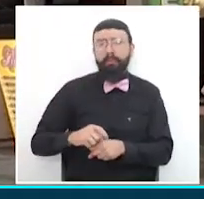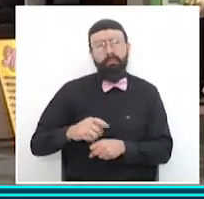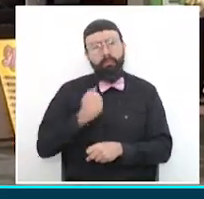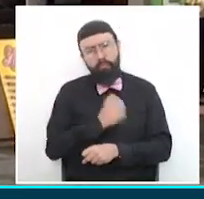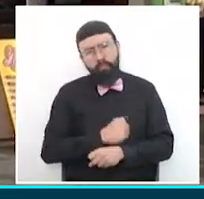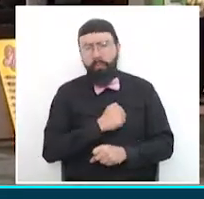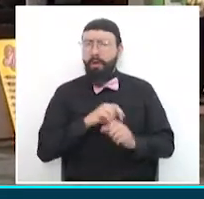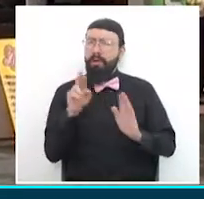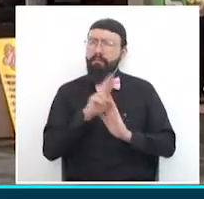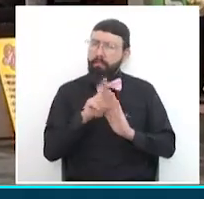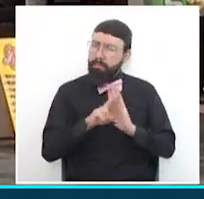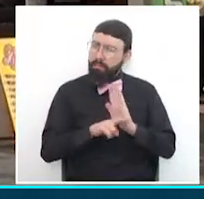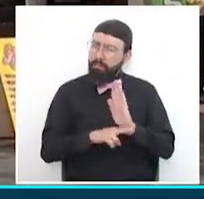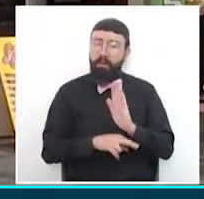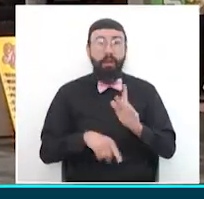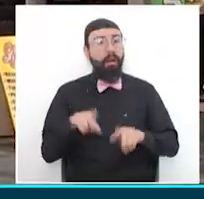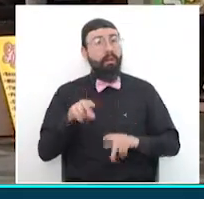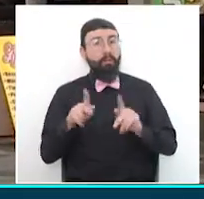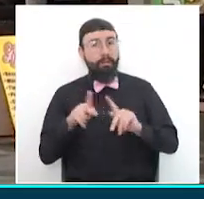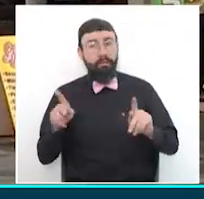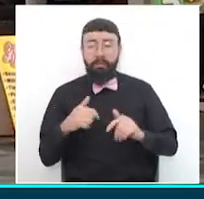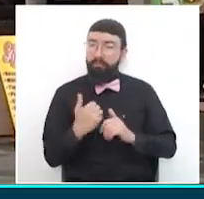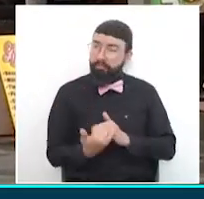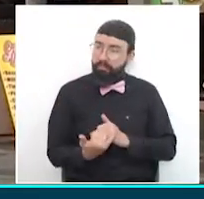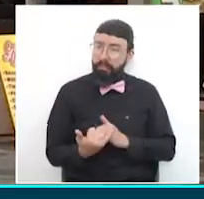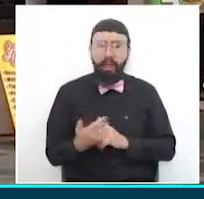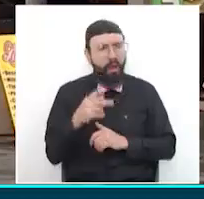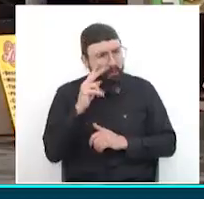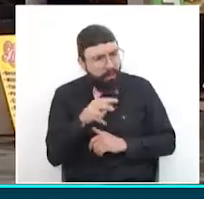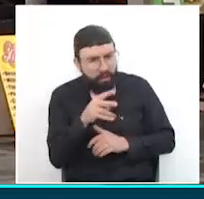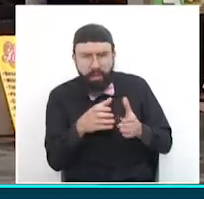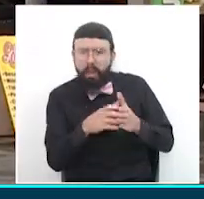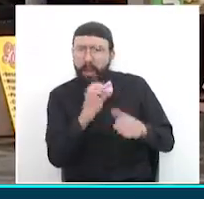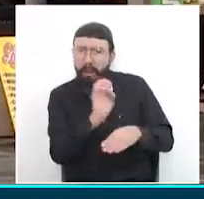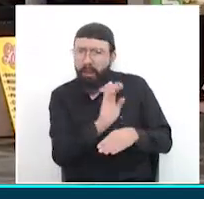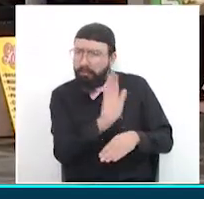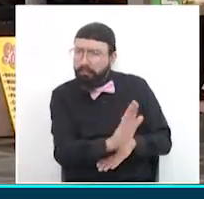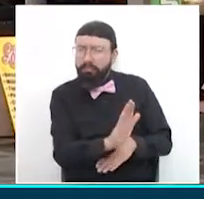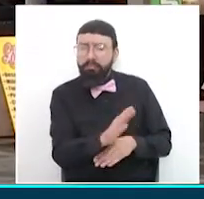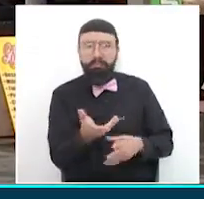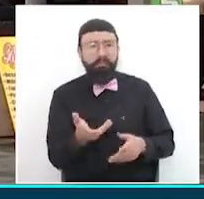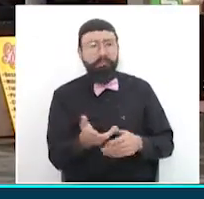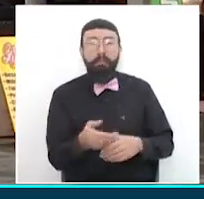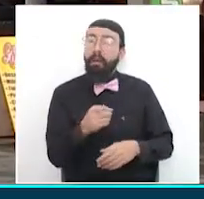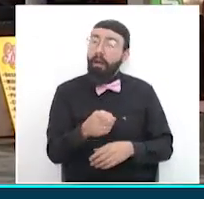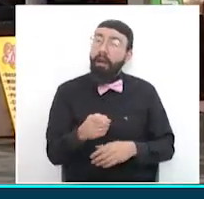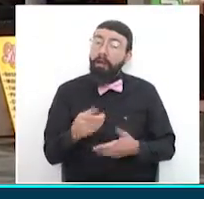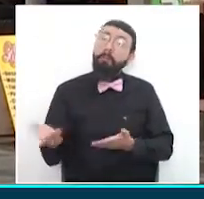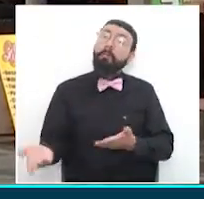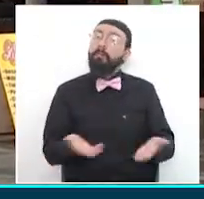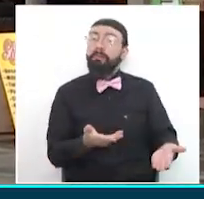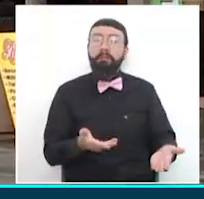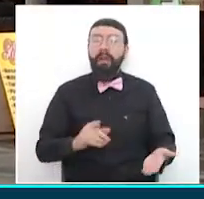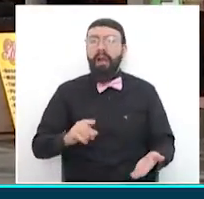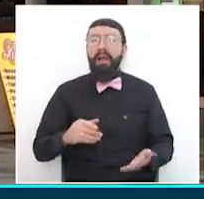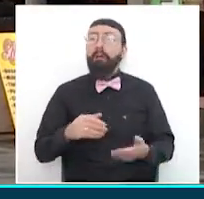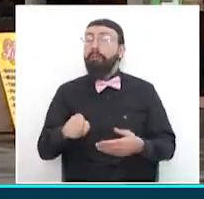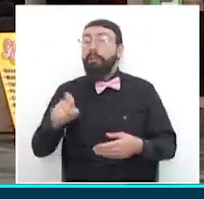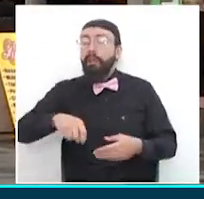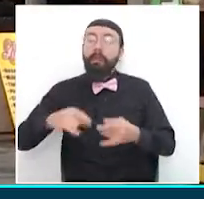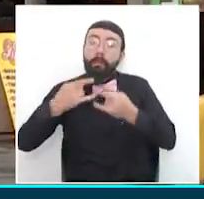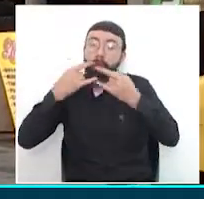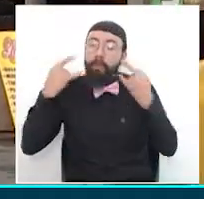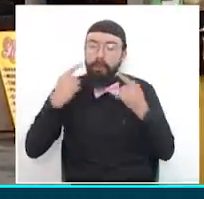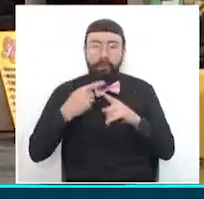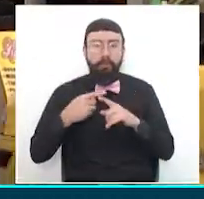vemos personas que inclusive avisos en las mismas entidades que si lo están atendiendo fuera, que no lo atienden sin el tapabocas. Y hay